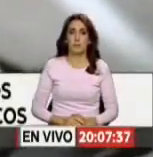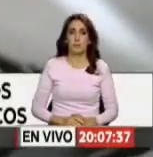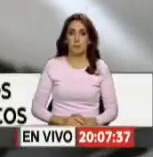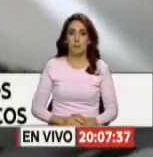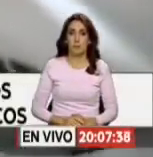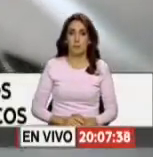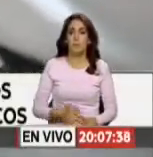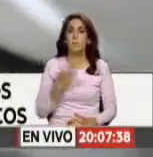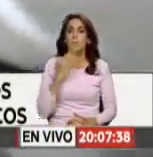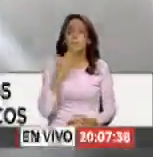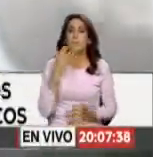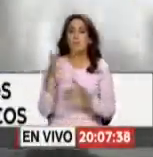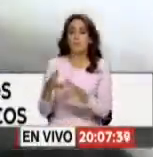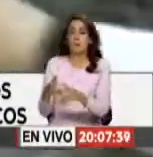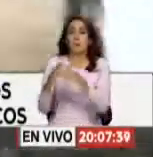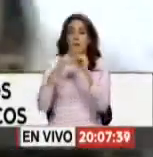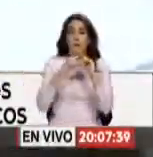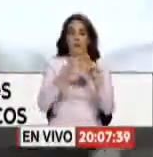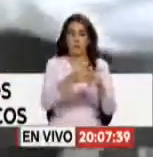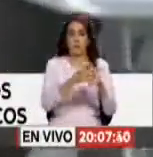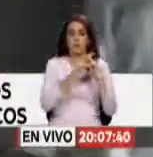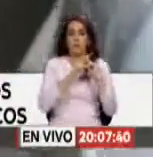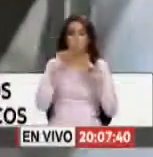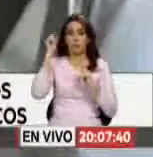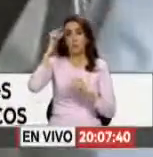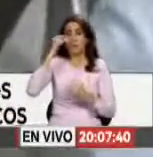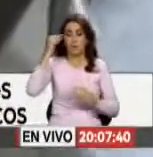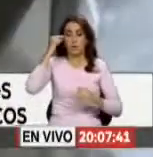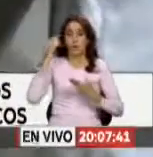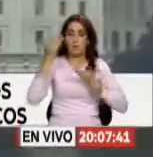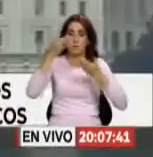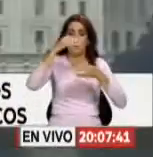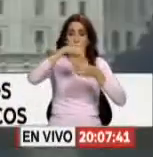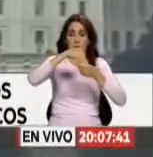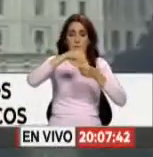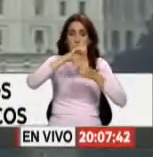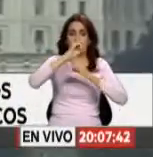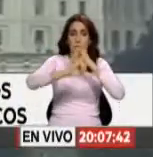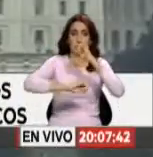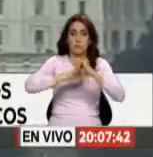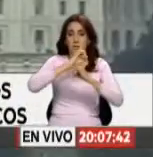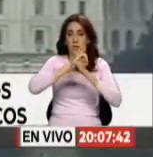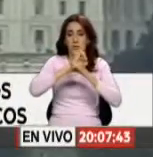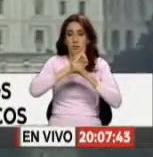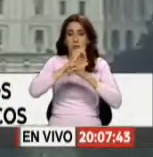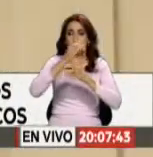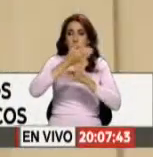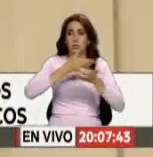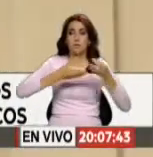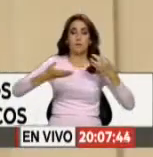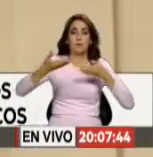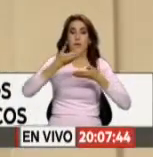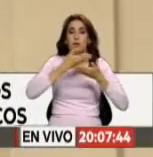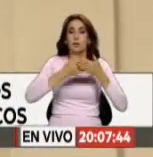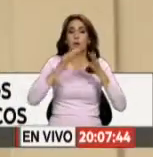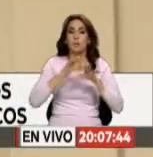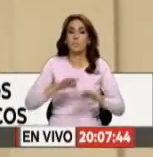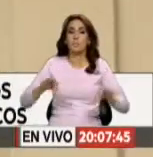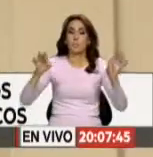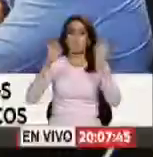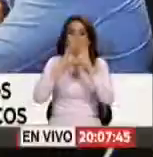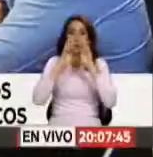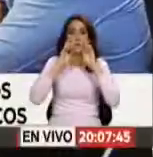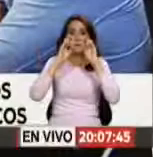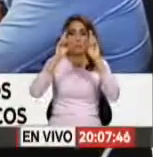Sobre el préstamo recientemente logrado por el Gobierno Nacional con el Fondo Monetario Internacional, el segundo mandatario destacó el reconocimiento